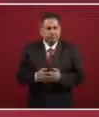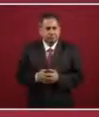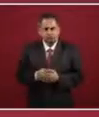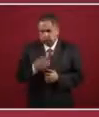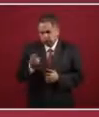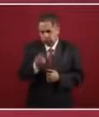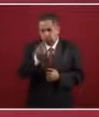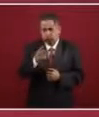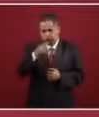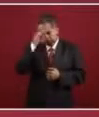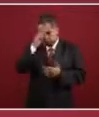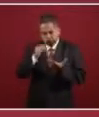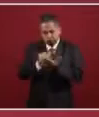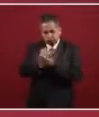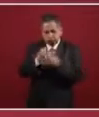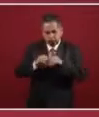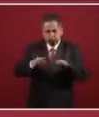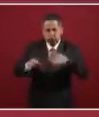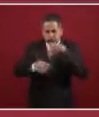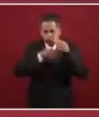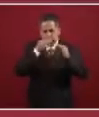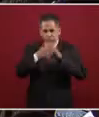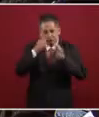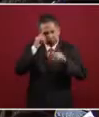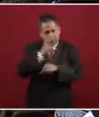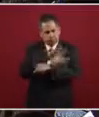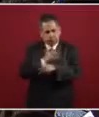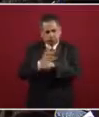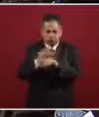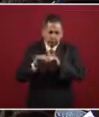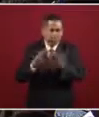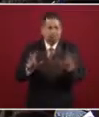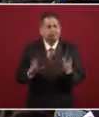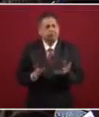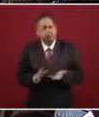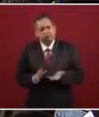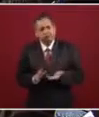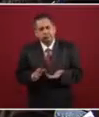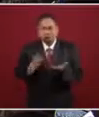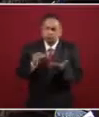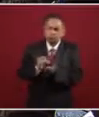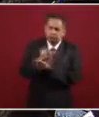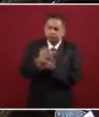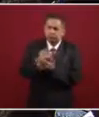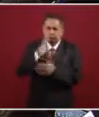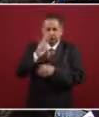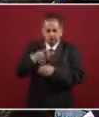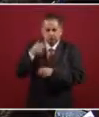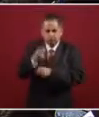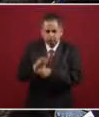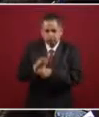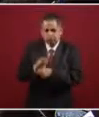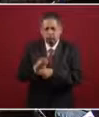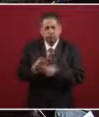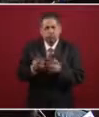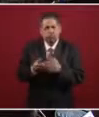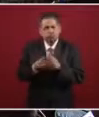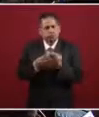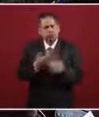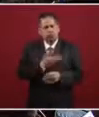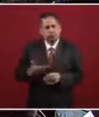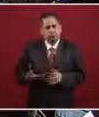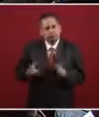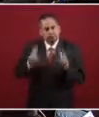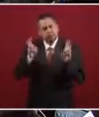está decidiendo revelar la información en aras de la transparencia, en una decisión de voluntad presidencial que